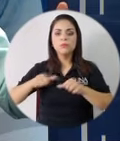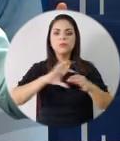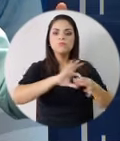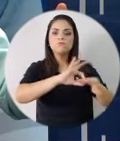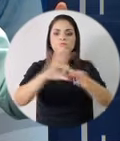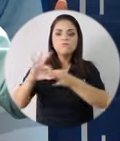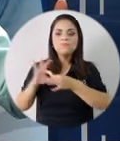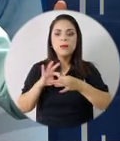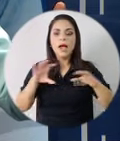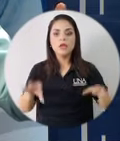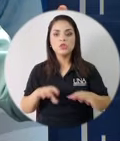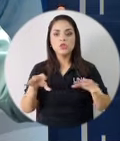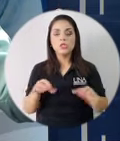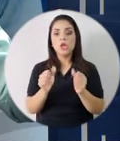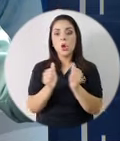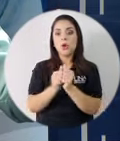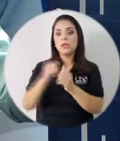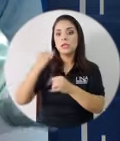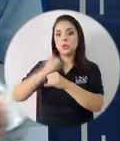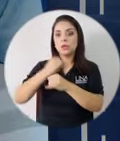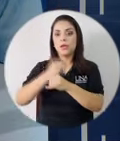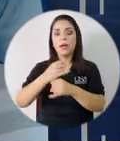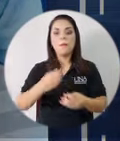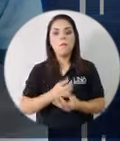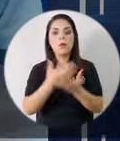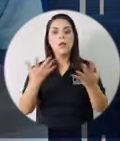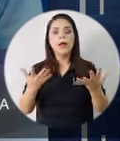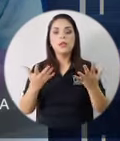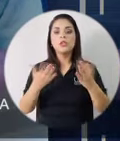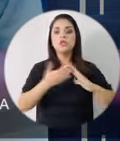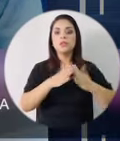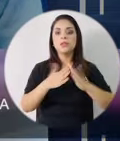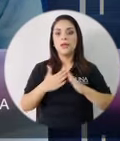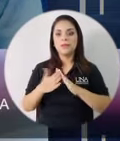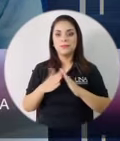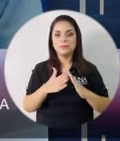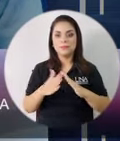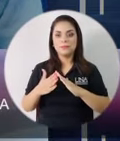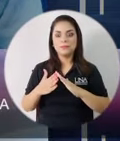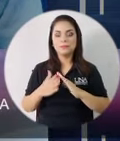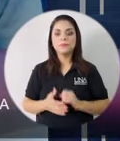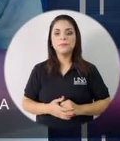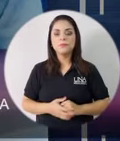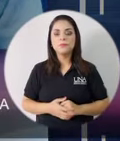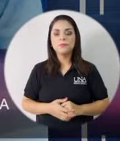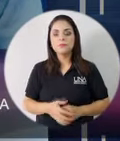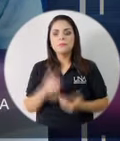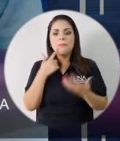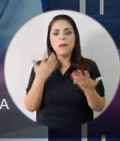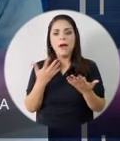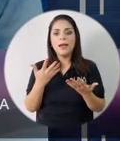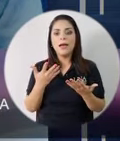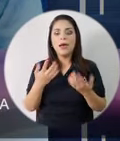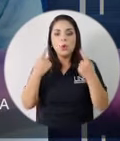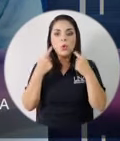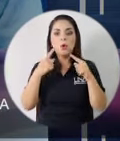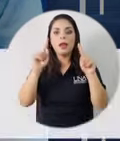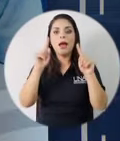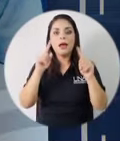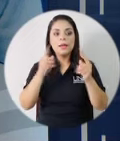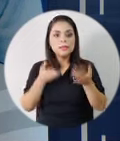de acuerdo y de articular acciones con la institucionalidad pública y con la sociedad civil. Entonces, para